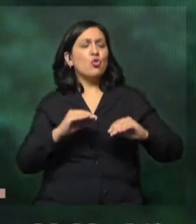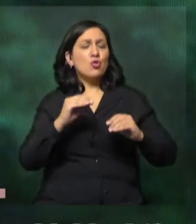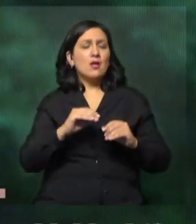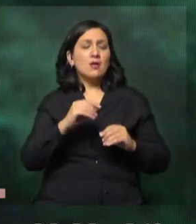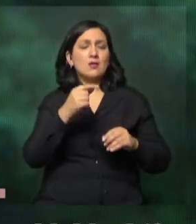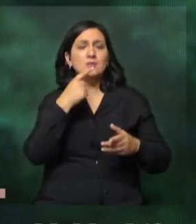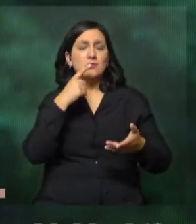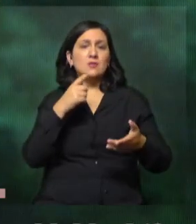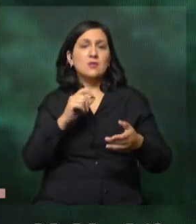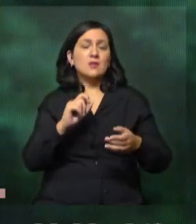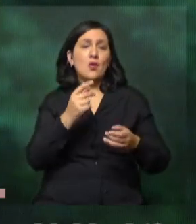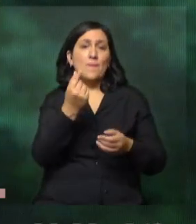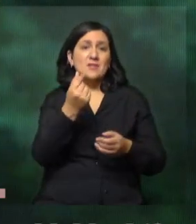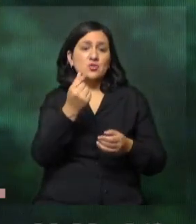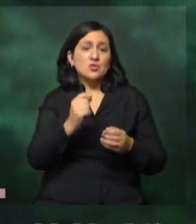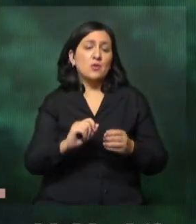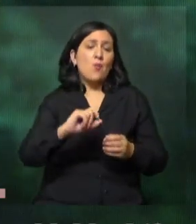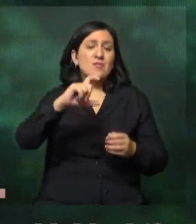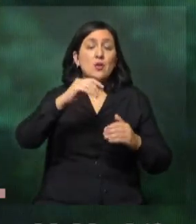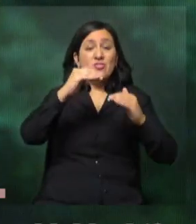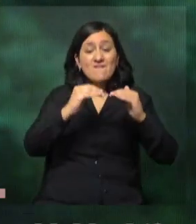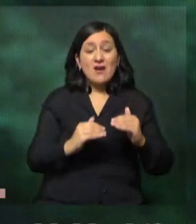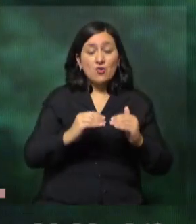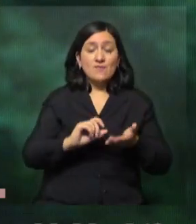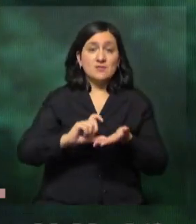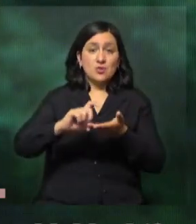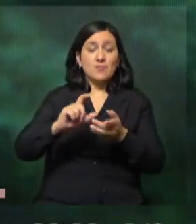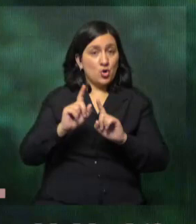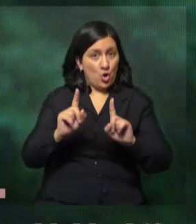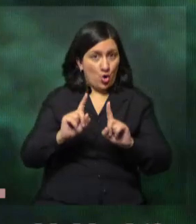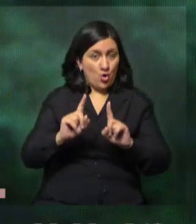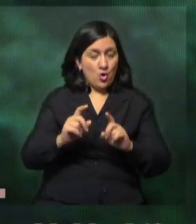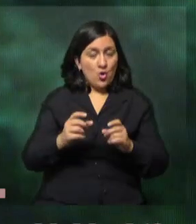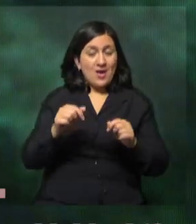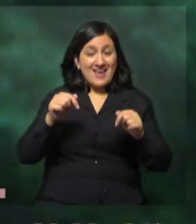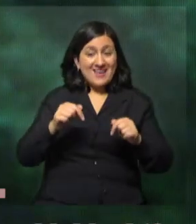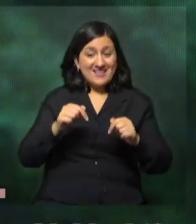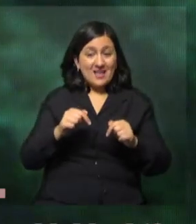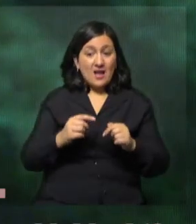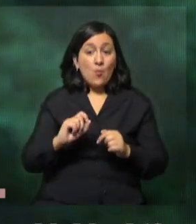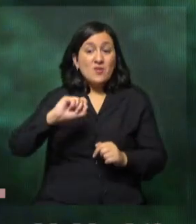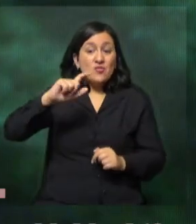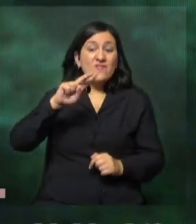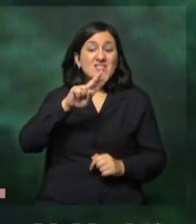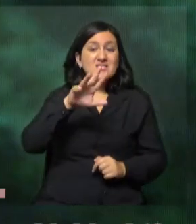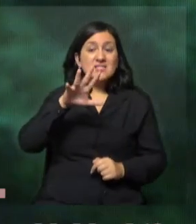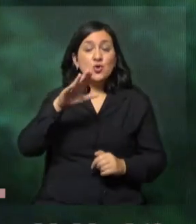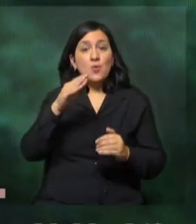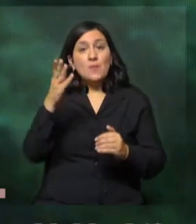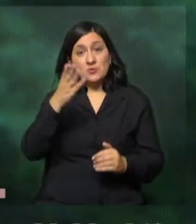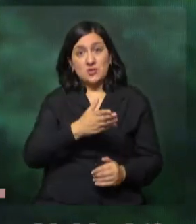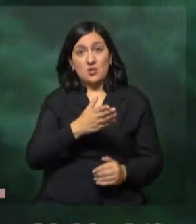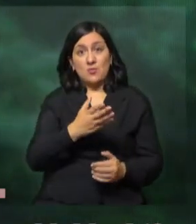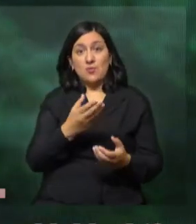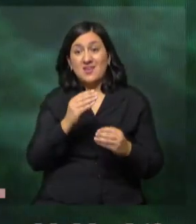¿no? A ver, ¿y cómo es esto? Y bueno, esta tarifa aumentó el 25% porque la quieren equiparar a lo que es la otra tarifa. Sí.